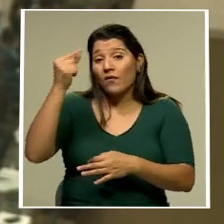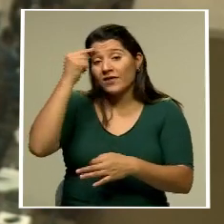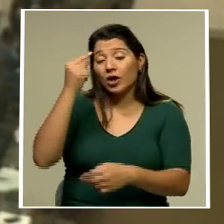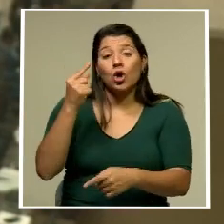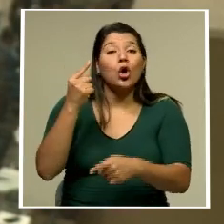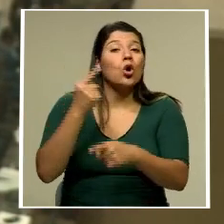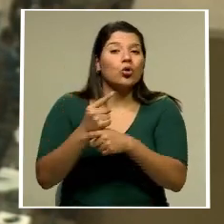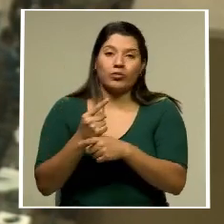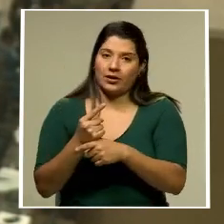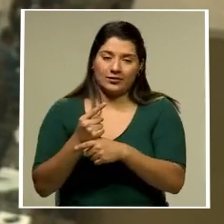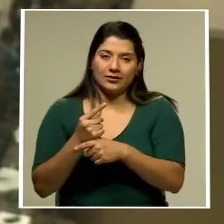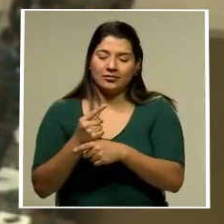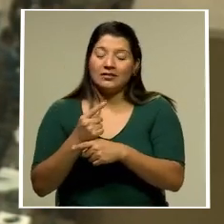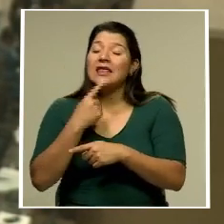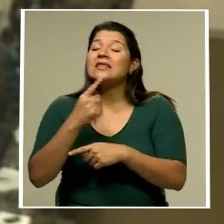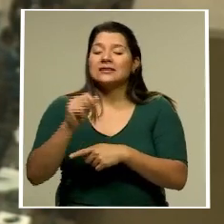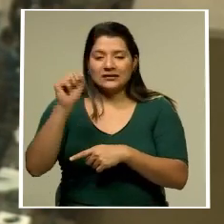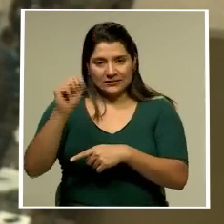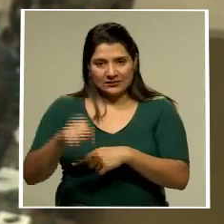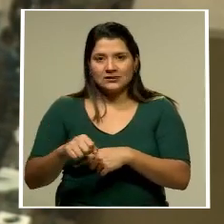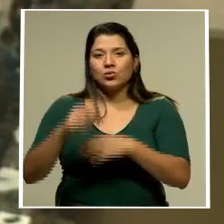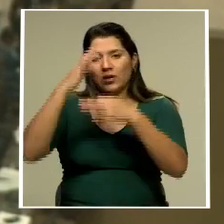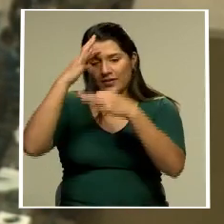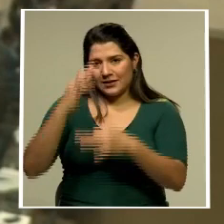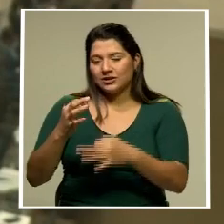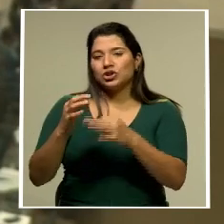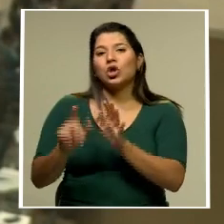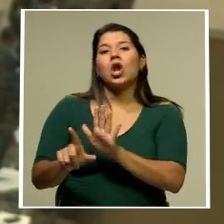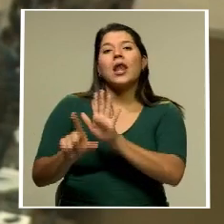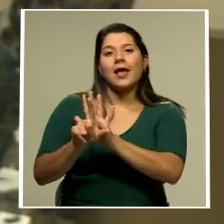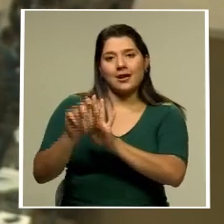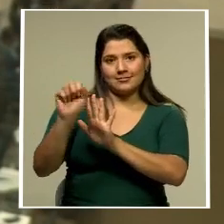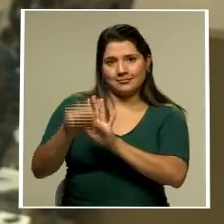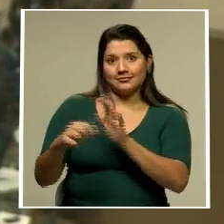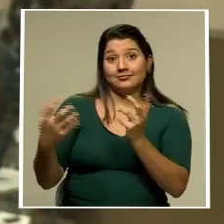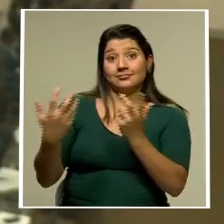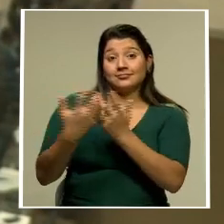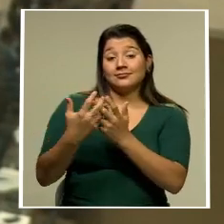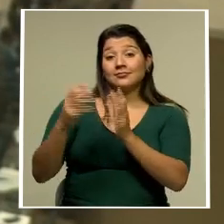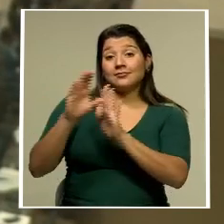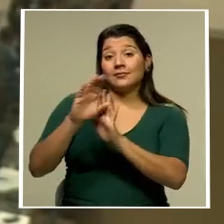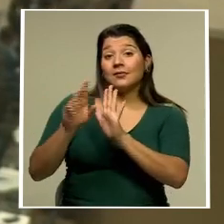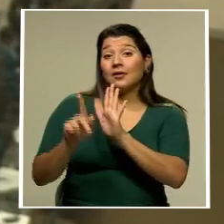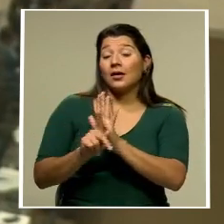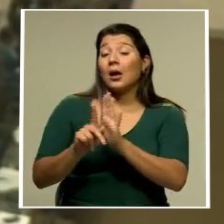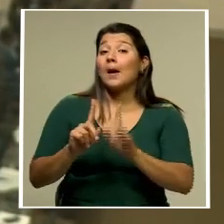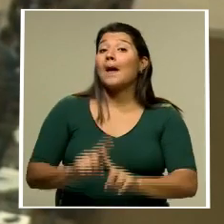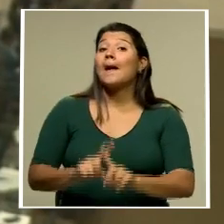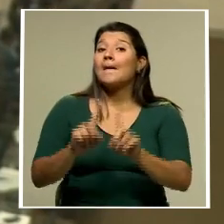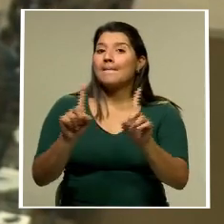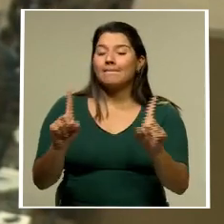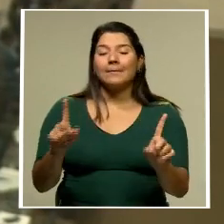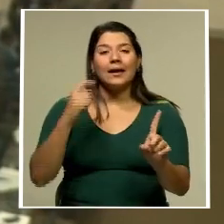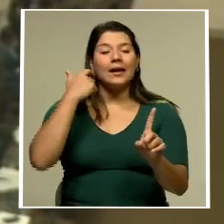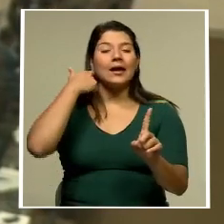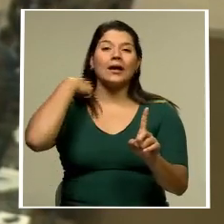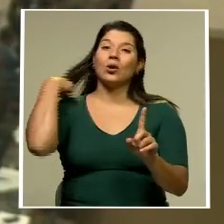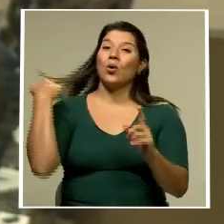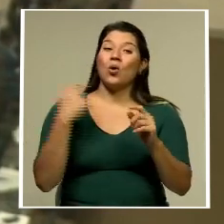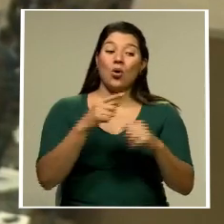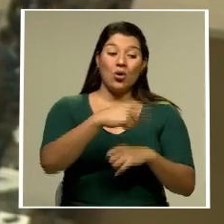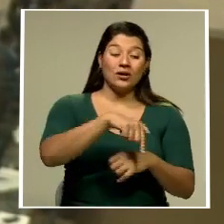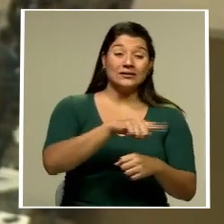con respecto a la legalidad que tiene pues el nombramiento de don Otón. Sin embargo, evidentemente las medidas de presión por parte